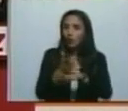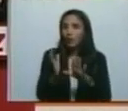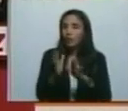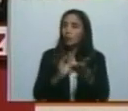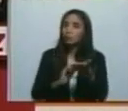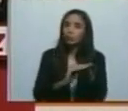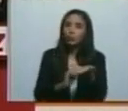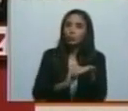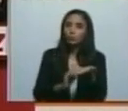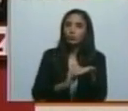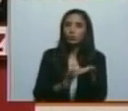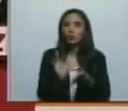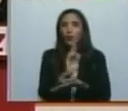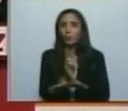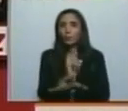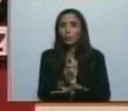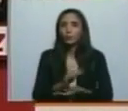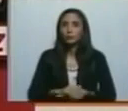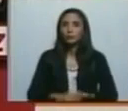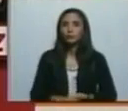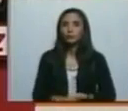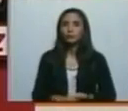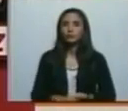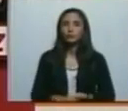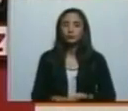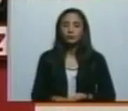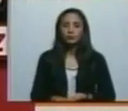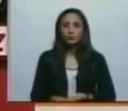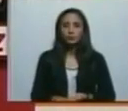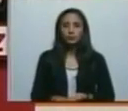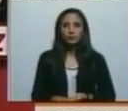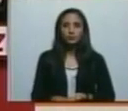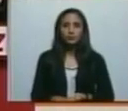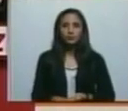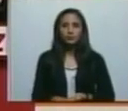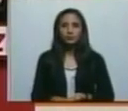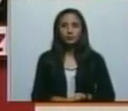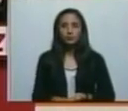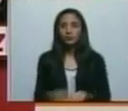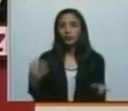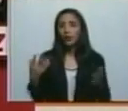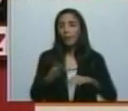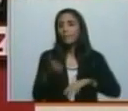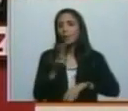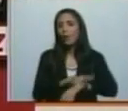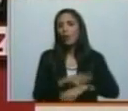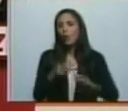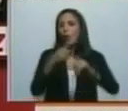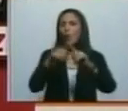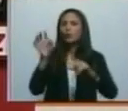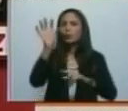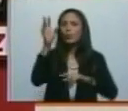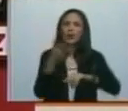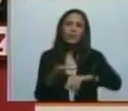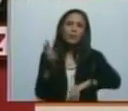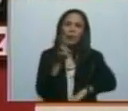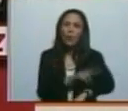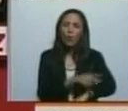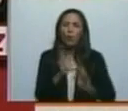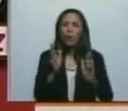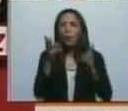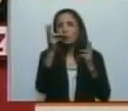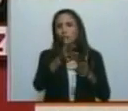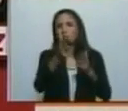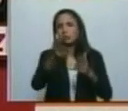Cualquier gobierno del mundo, y peor hubieran actuado los gobiernos del mundo, peor que eso, hubiesen actuado muchos gobiernos del